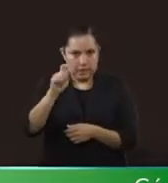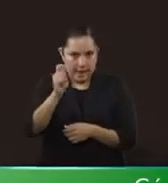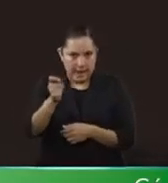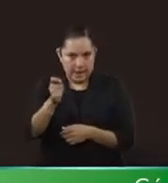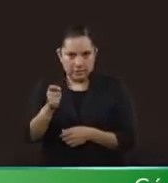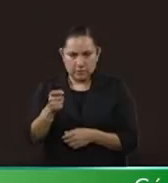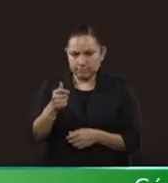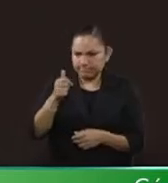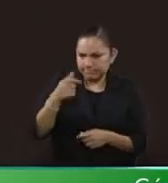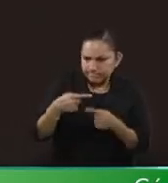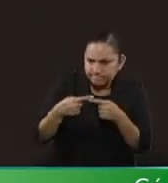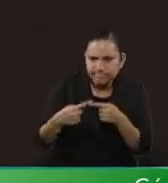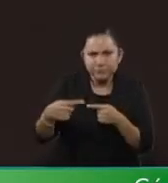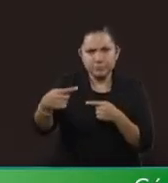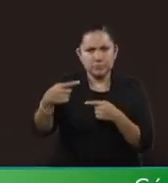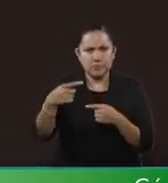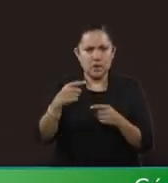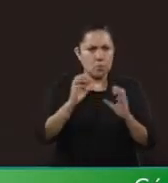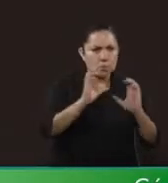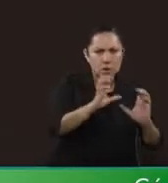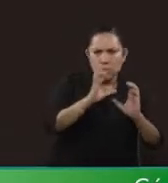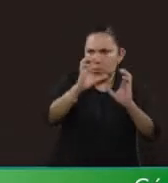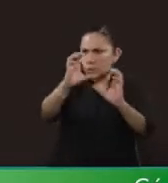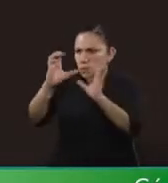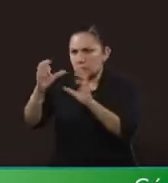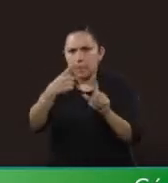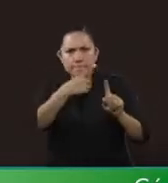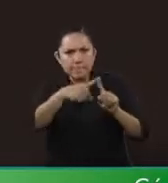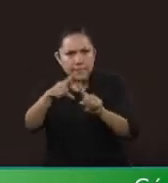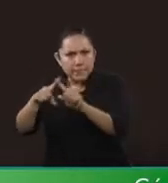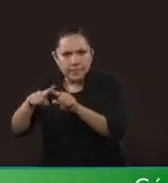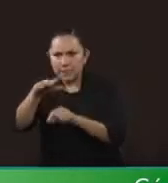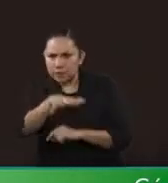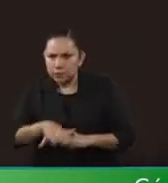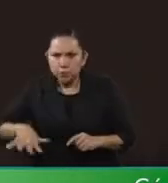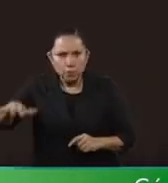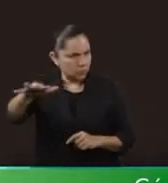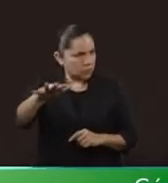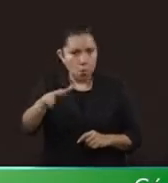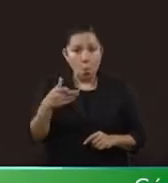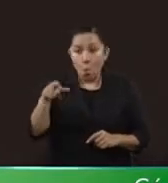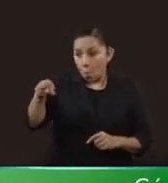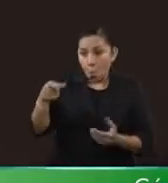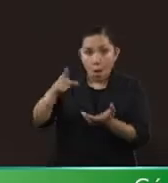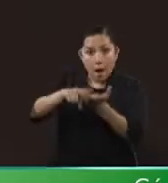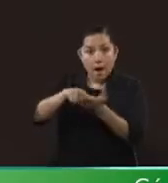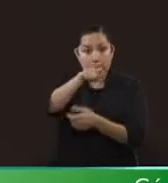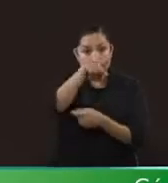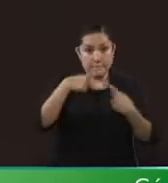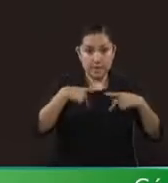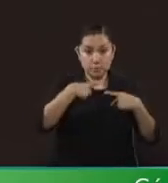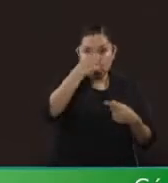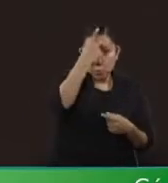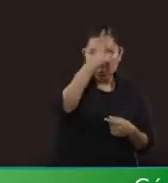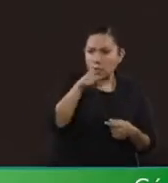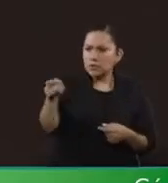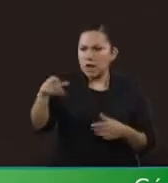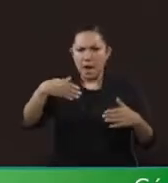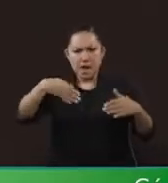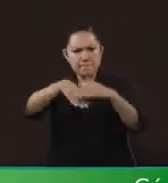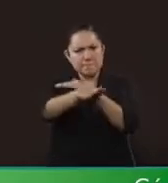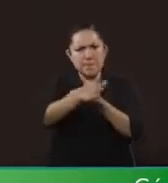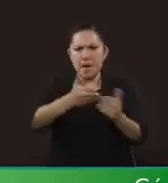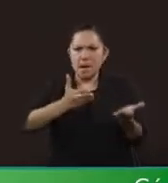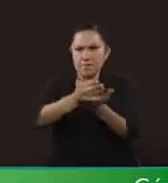todo tiempo alojarse en casa particular contra la voluntad del dueño e imponer prestación